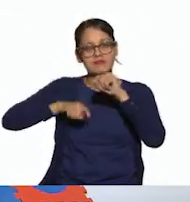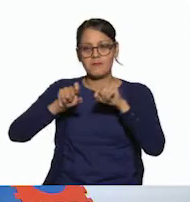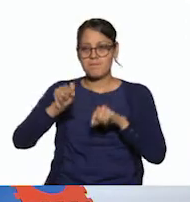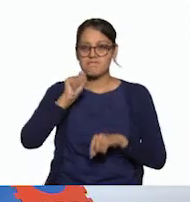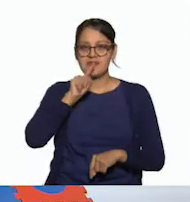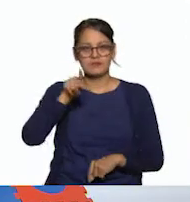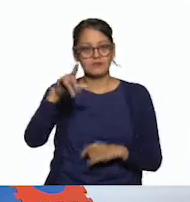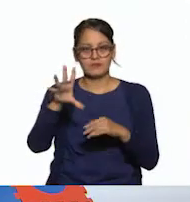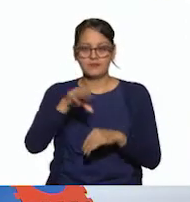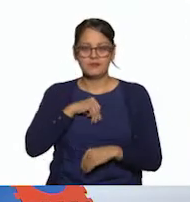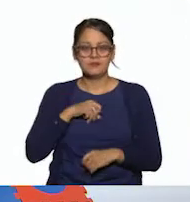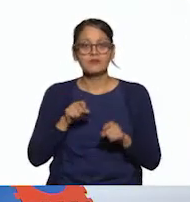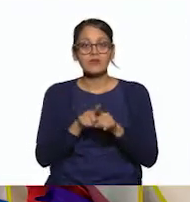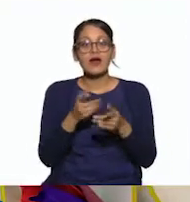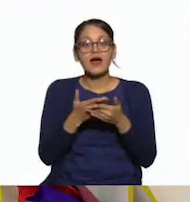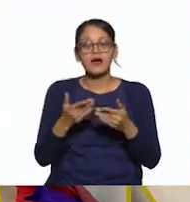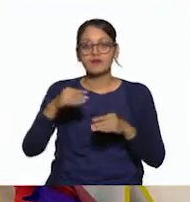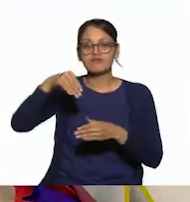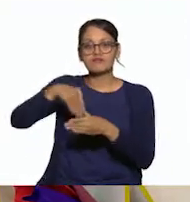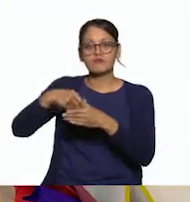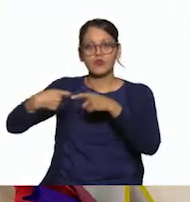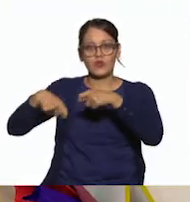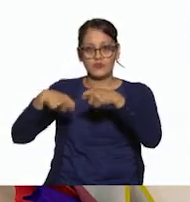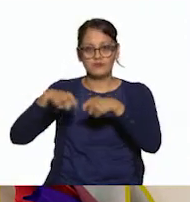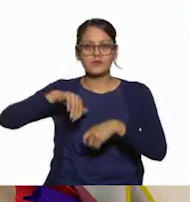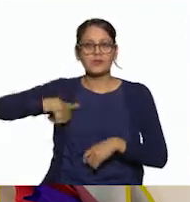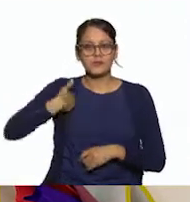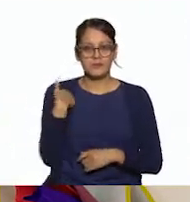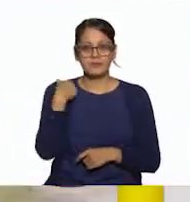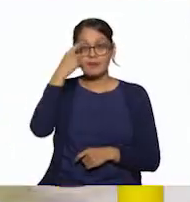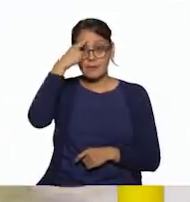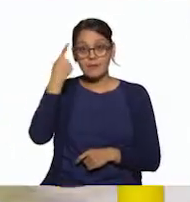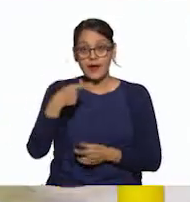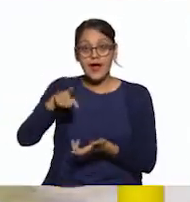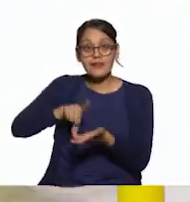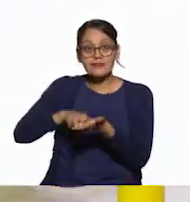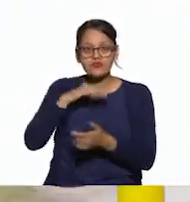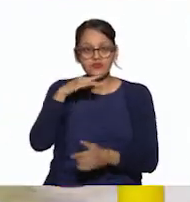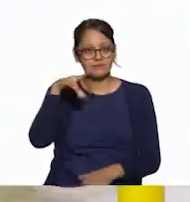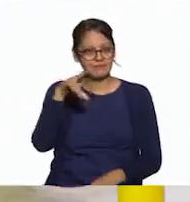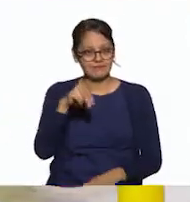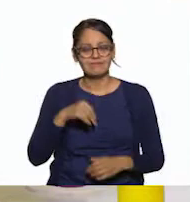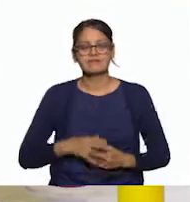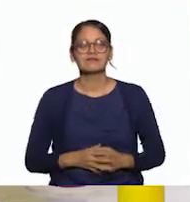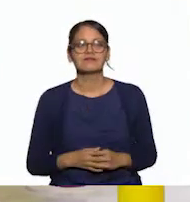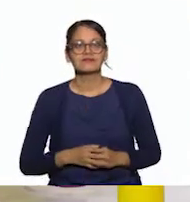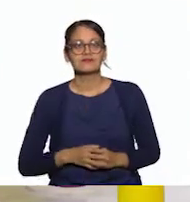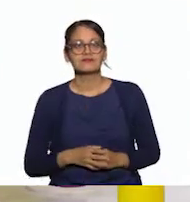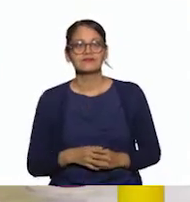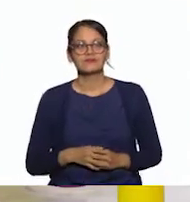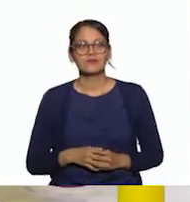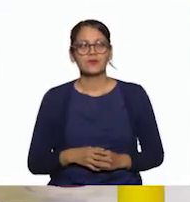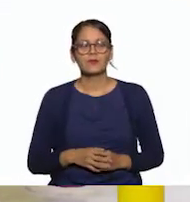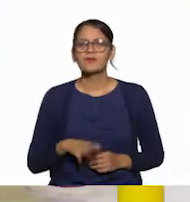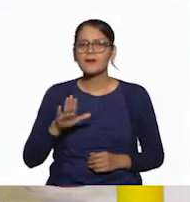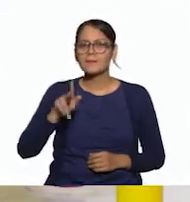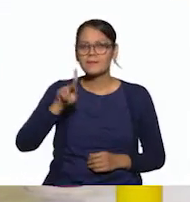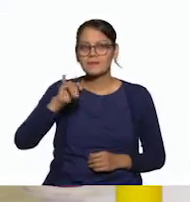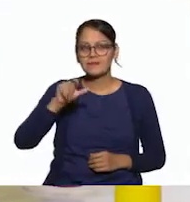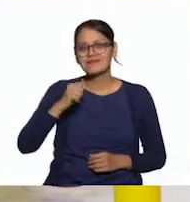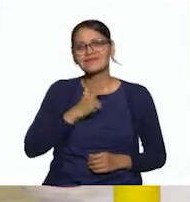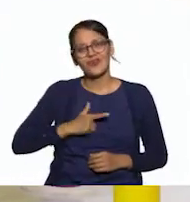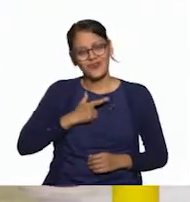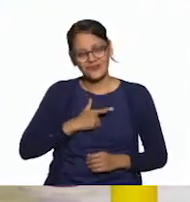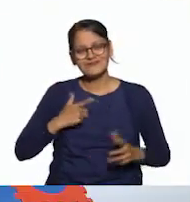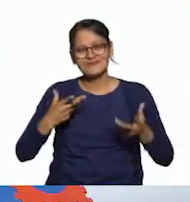Así es. Los extremos, y lo guardo en esta bolsita. Así es, para que no se contamine. Exactamente. Pilar, es un gusto y un